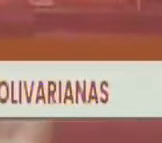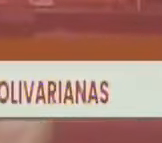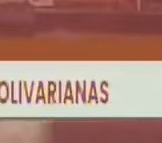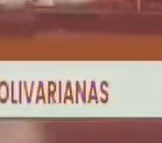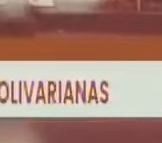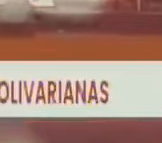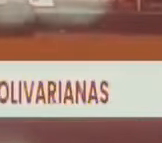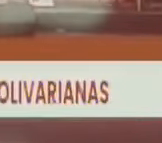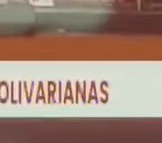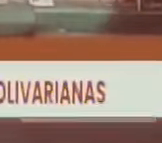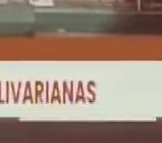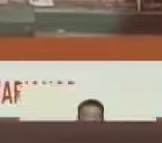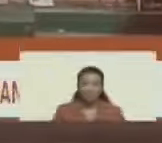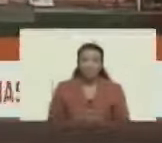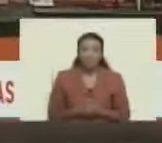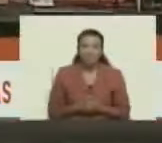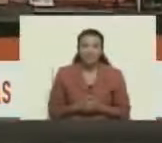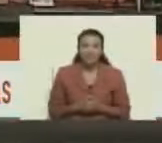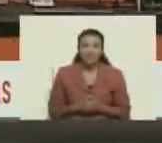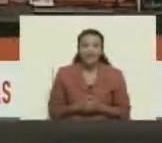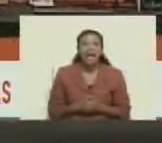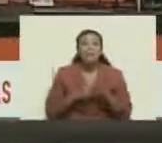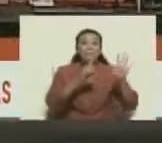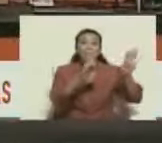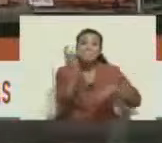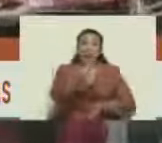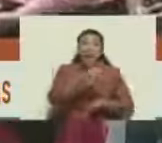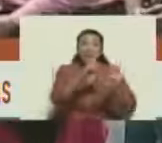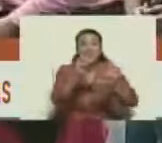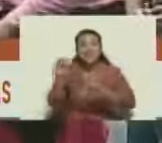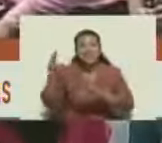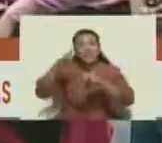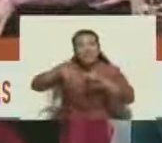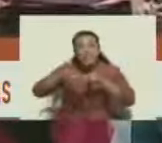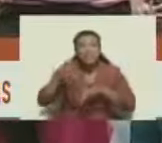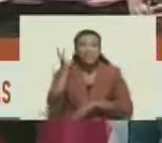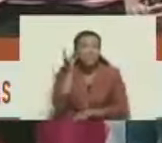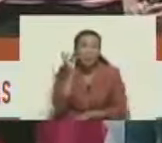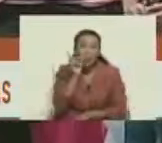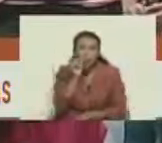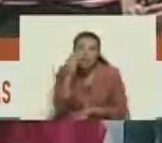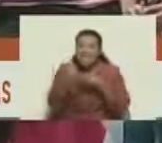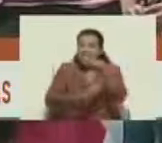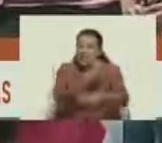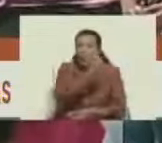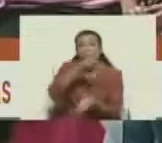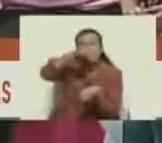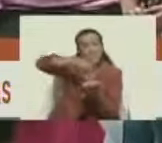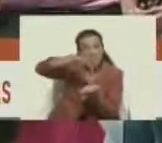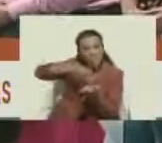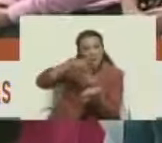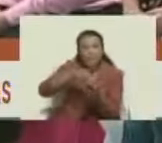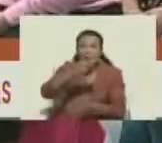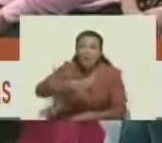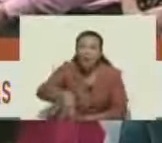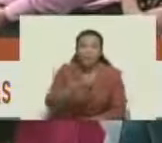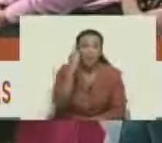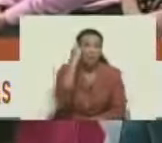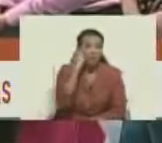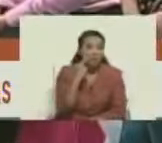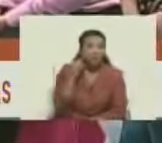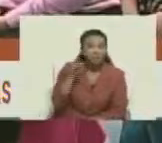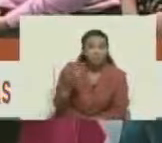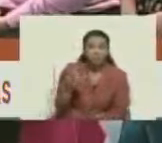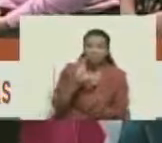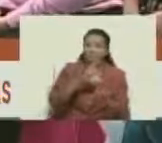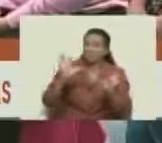Niños y niñas inician esta gran toma cultural desde los espacios de la Plaza Bolívar, Rodicelis. Es